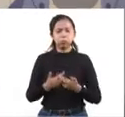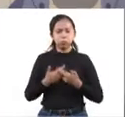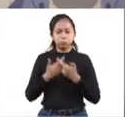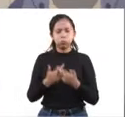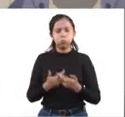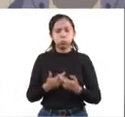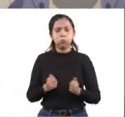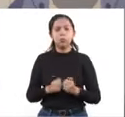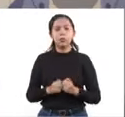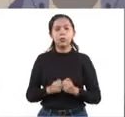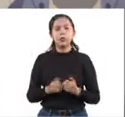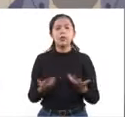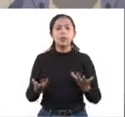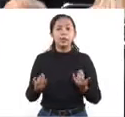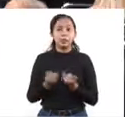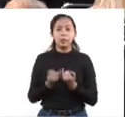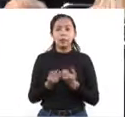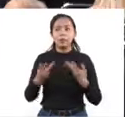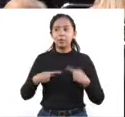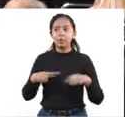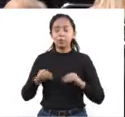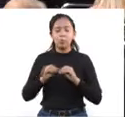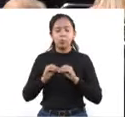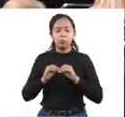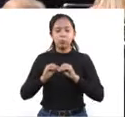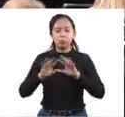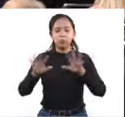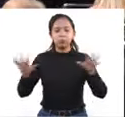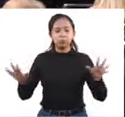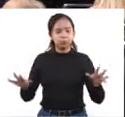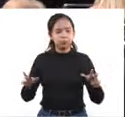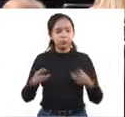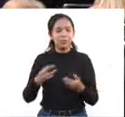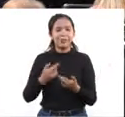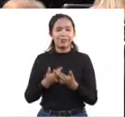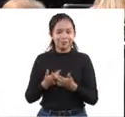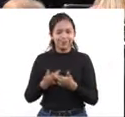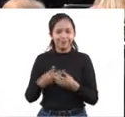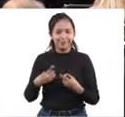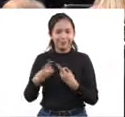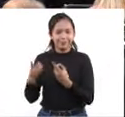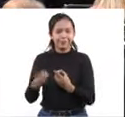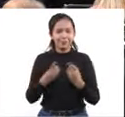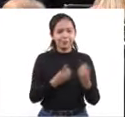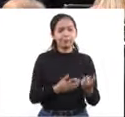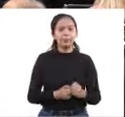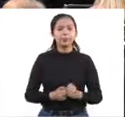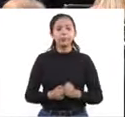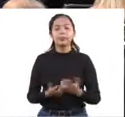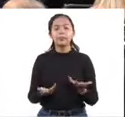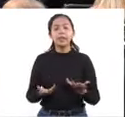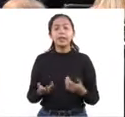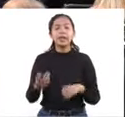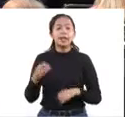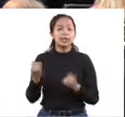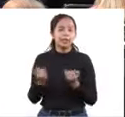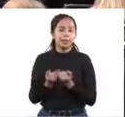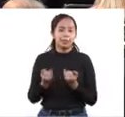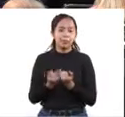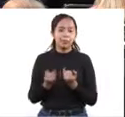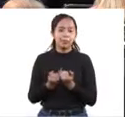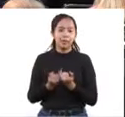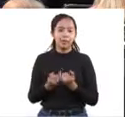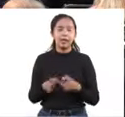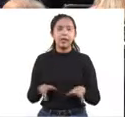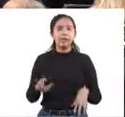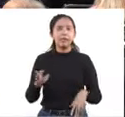la riqueza, para que no se tenga que emigrar por necesidad. Pero al mismo tiempo tenemos una enorme relación